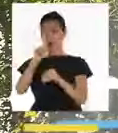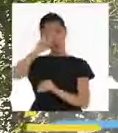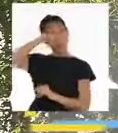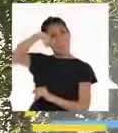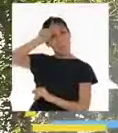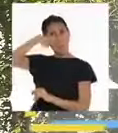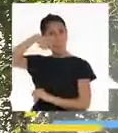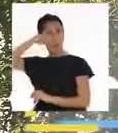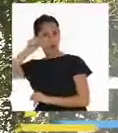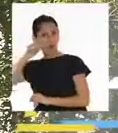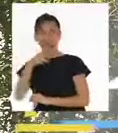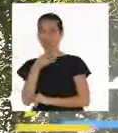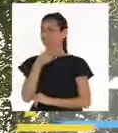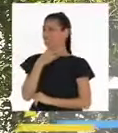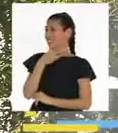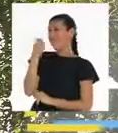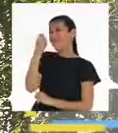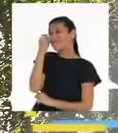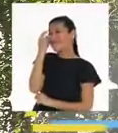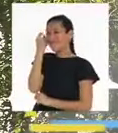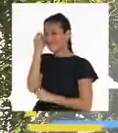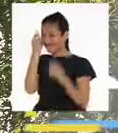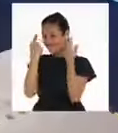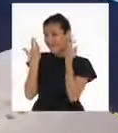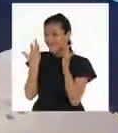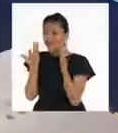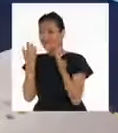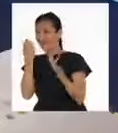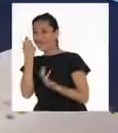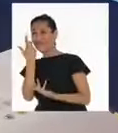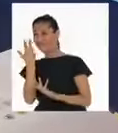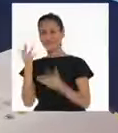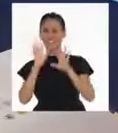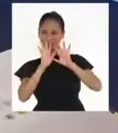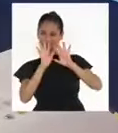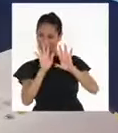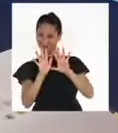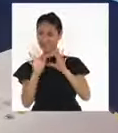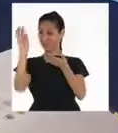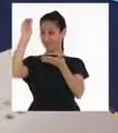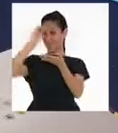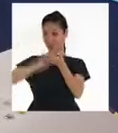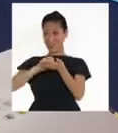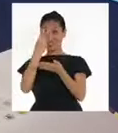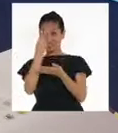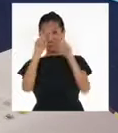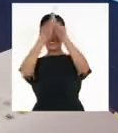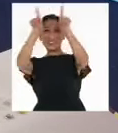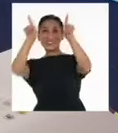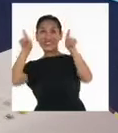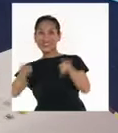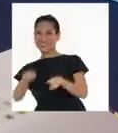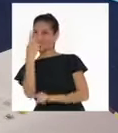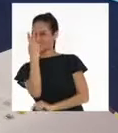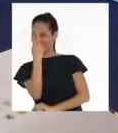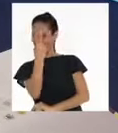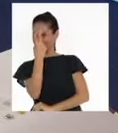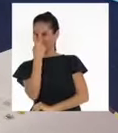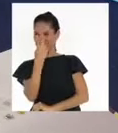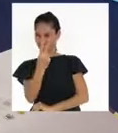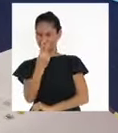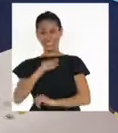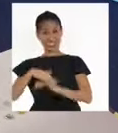¡Ay! No sé si entiendo, Techi. Mira, volvamos a ver la tabla y también los resultados de la